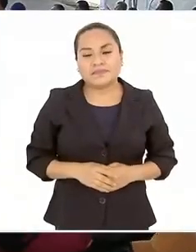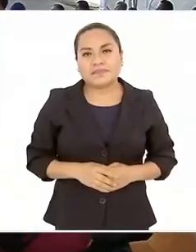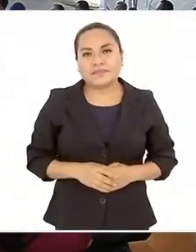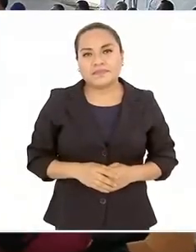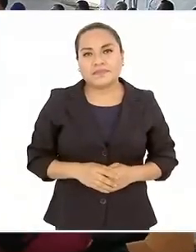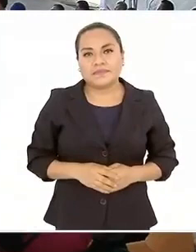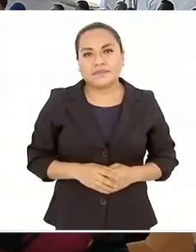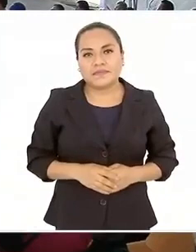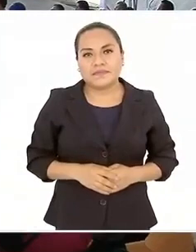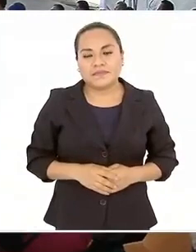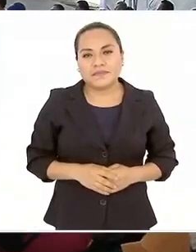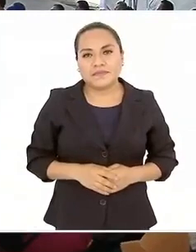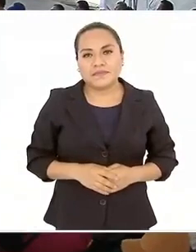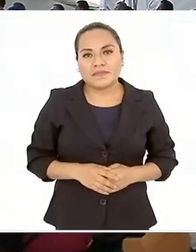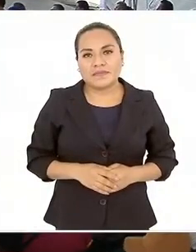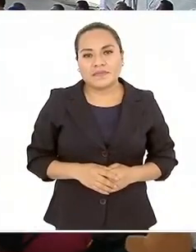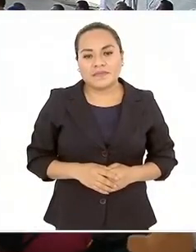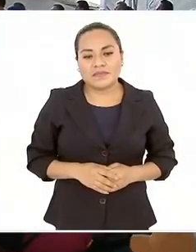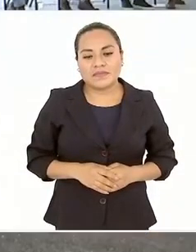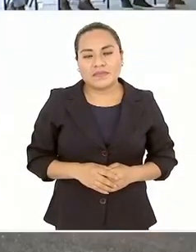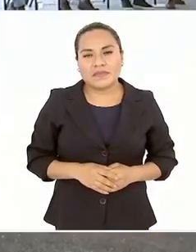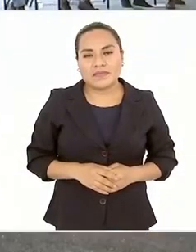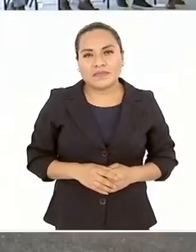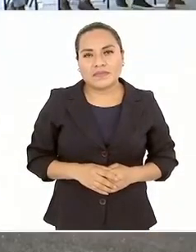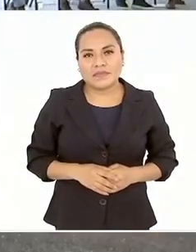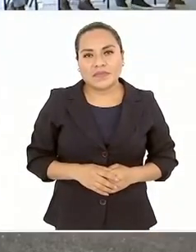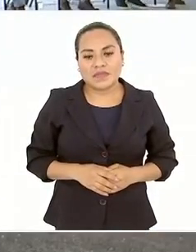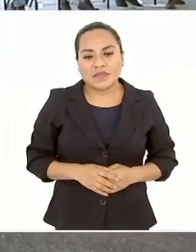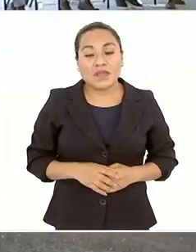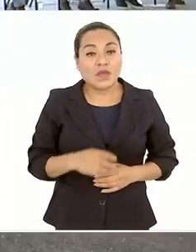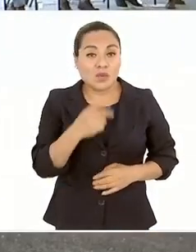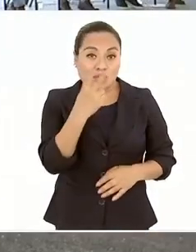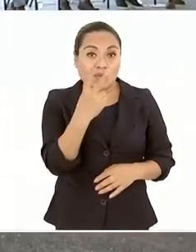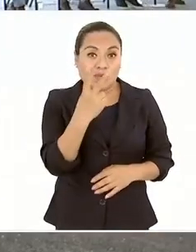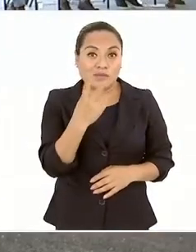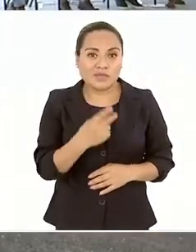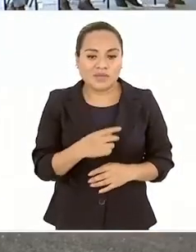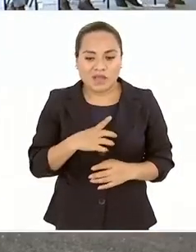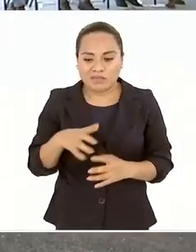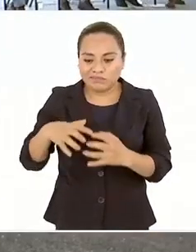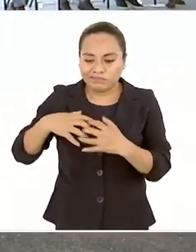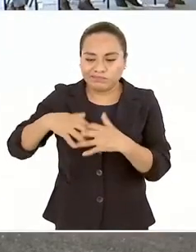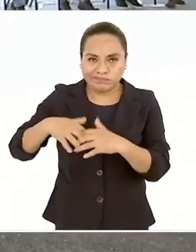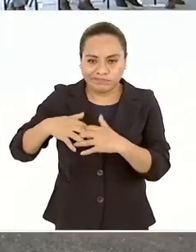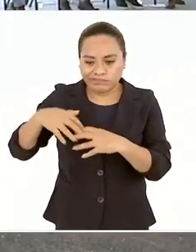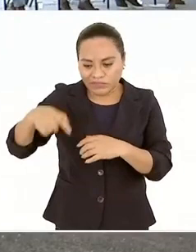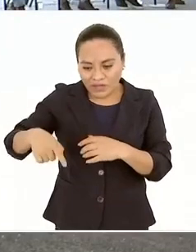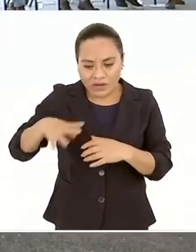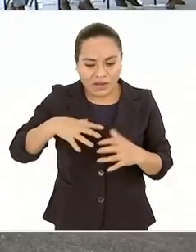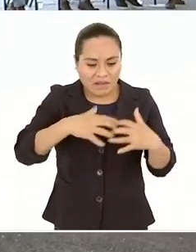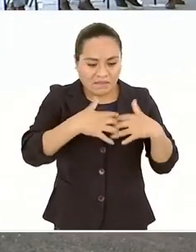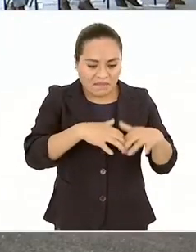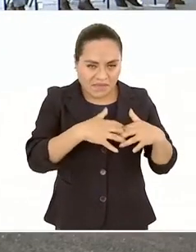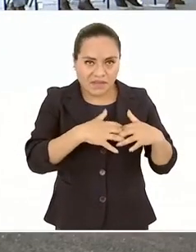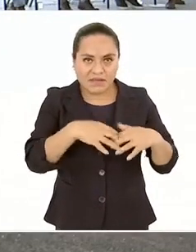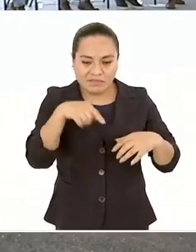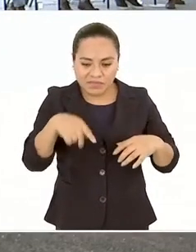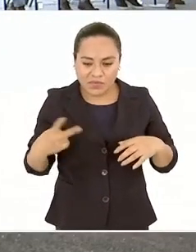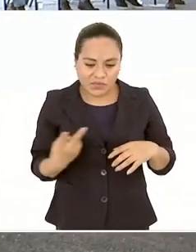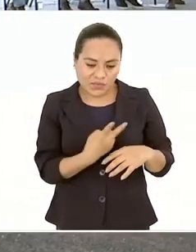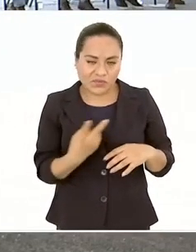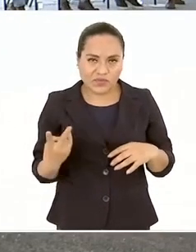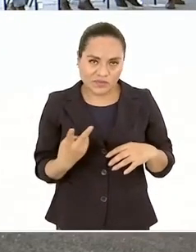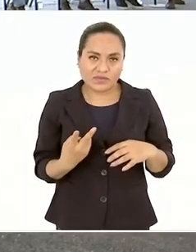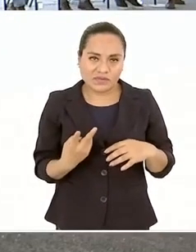Entonces, estamos hablando de dos plantas de una inversión